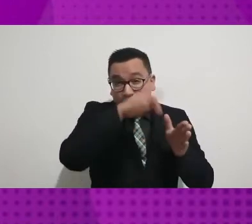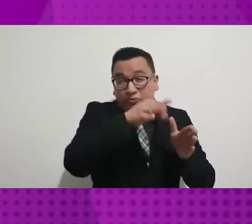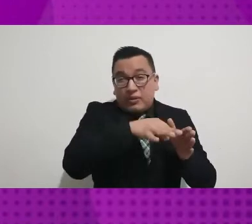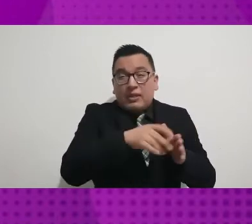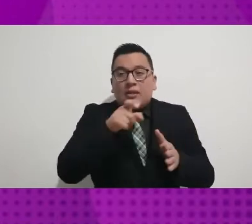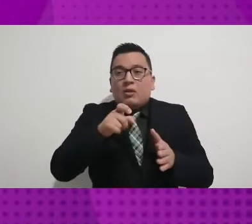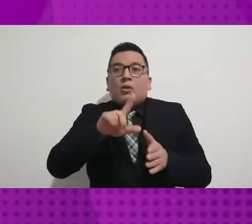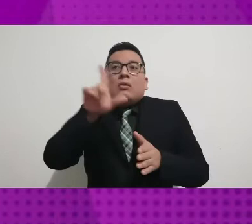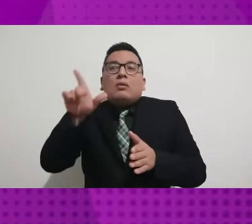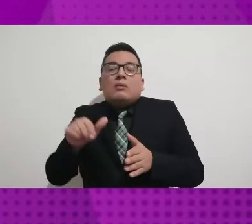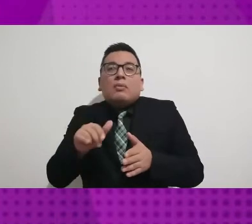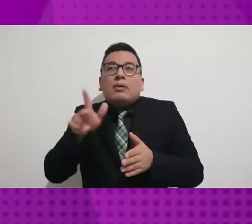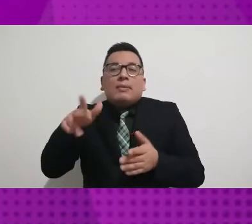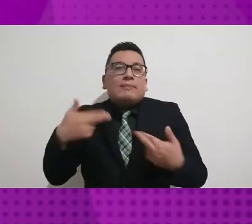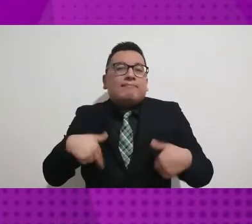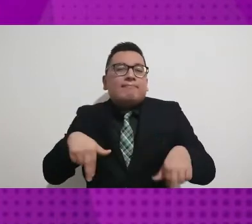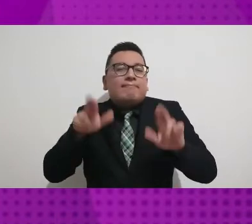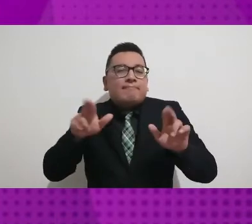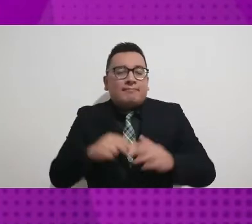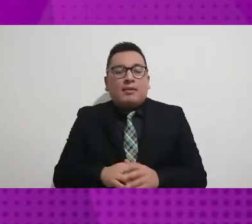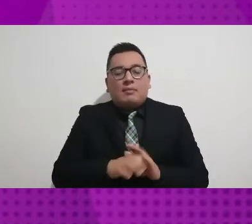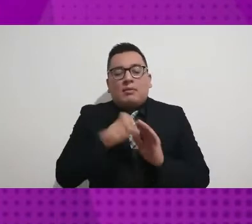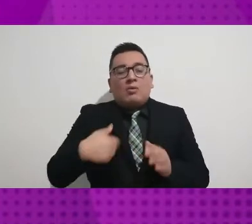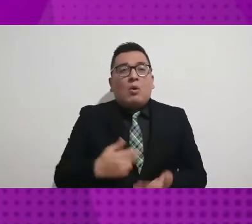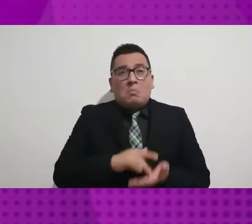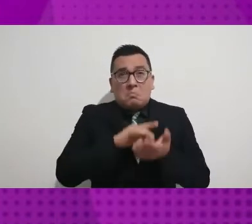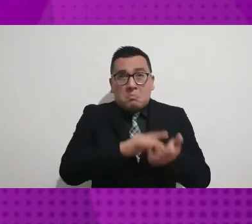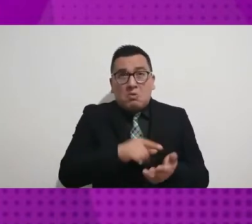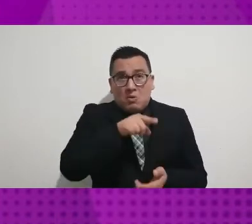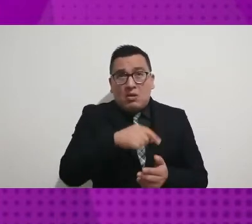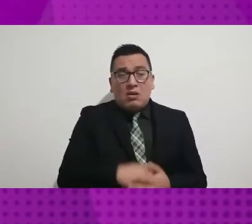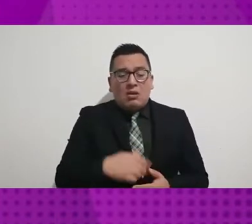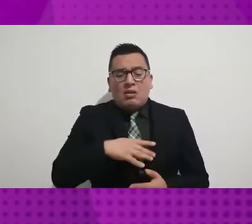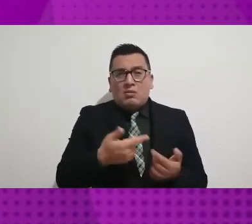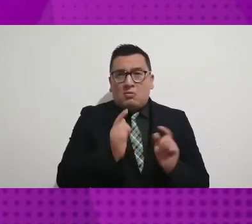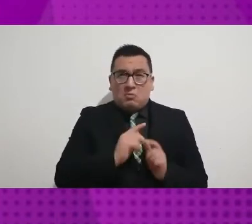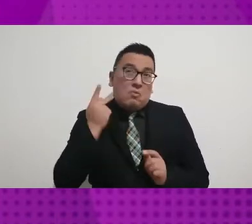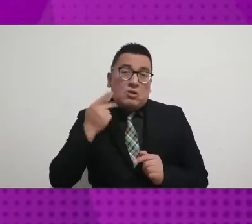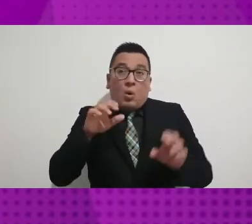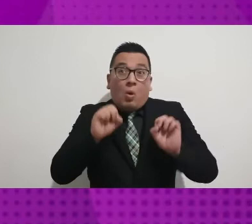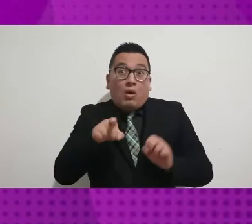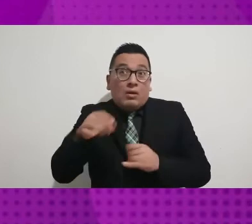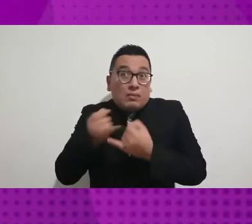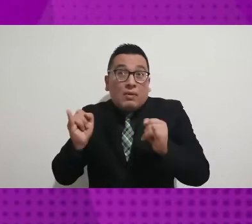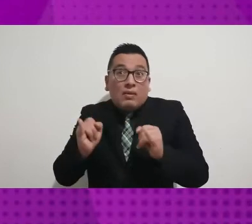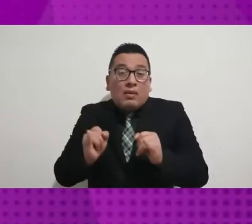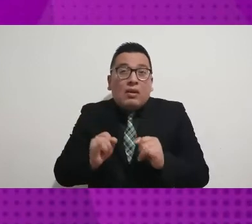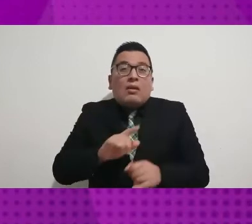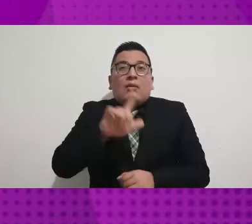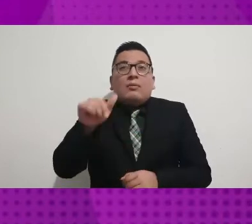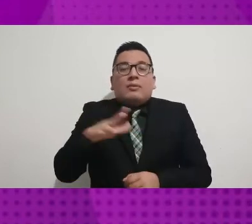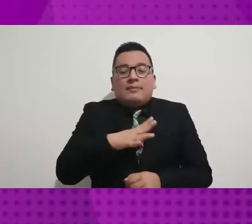en curules. Es decir, si yo voto por un candidato, ya sea partidista o un independiente, lo ideal es que ese voto